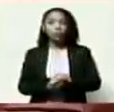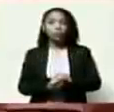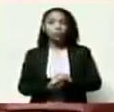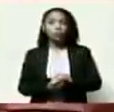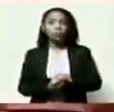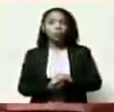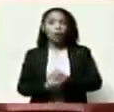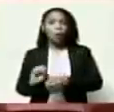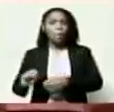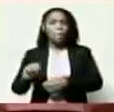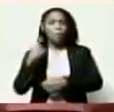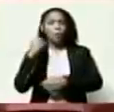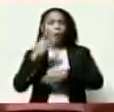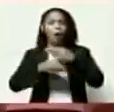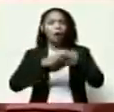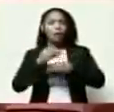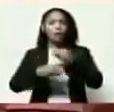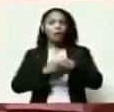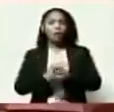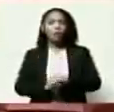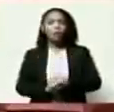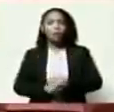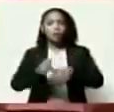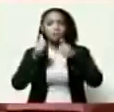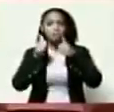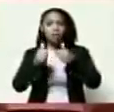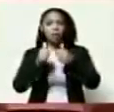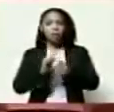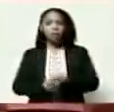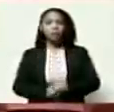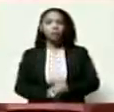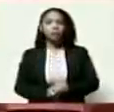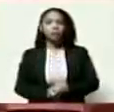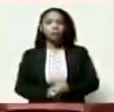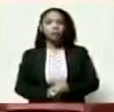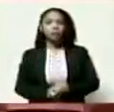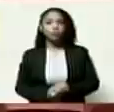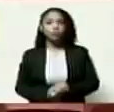los primeros en hacerlo y lo hacemos bien.